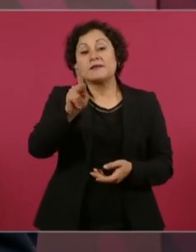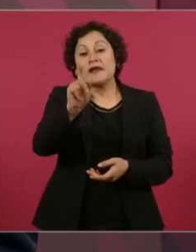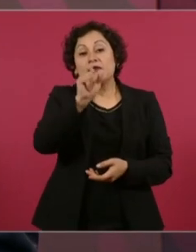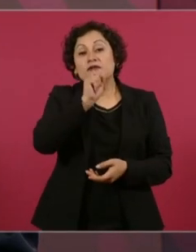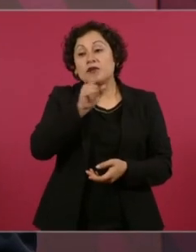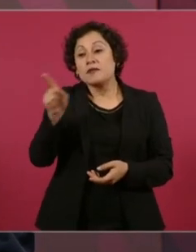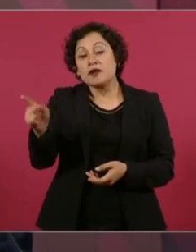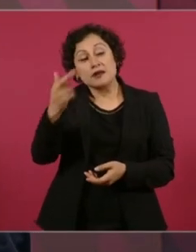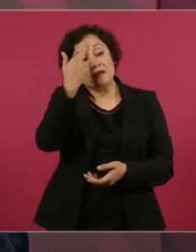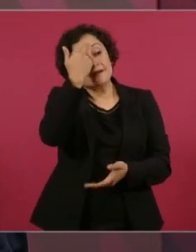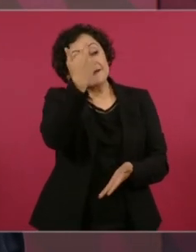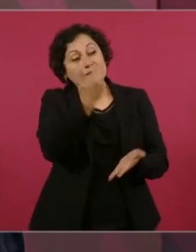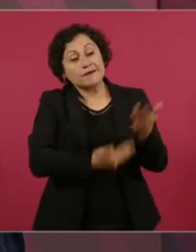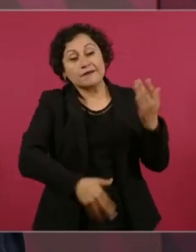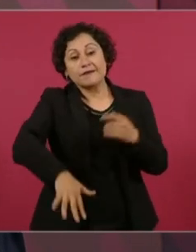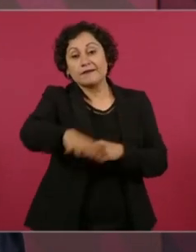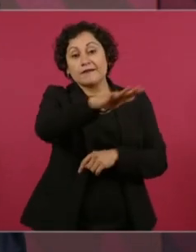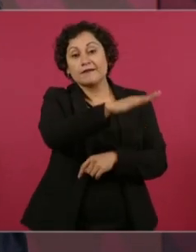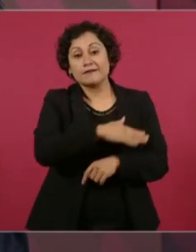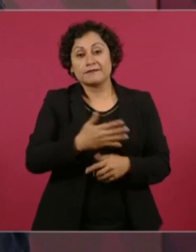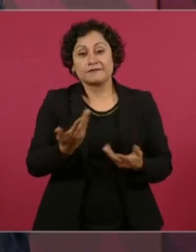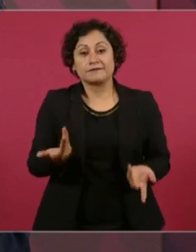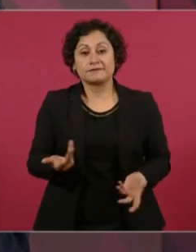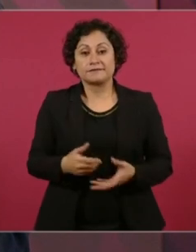tienen respeto al pueblo.